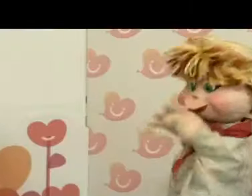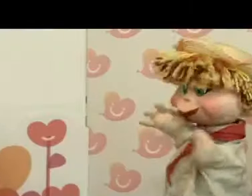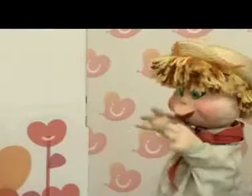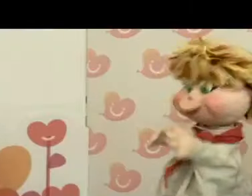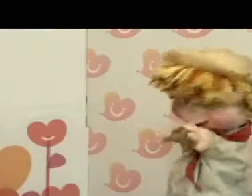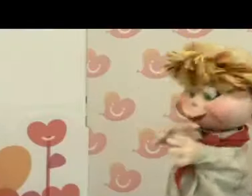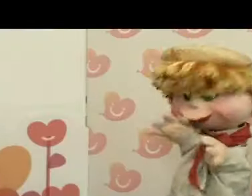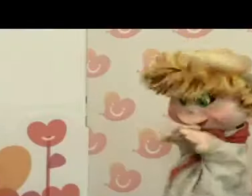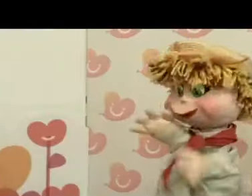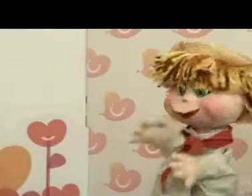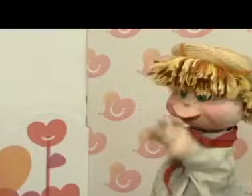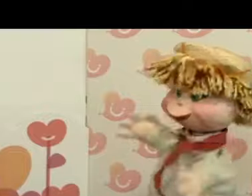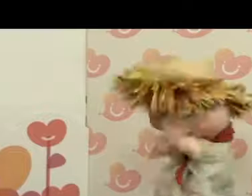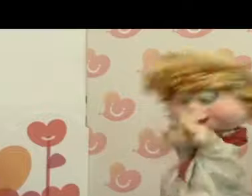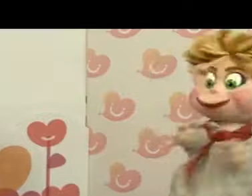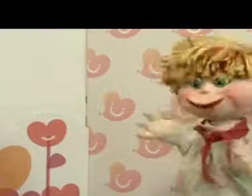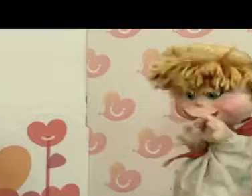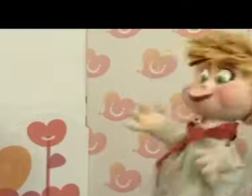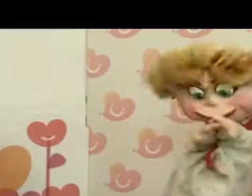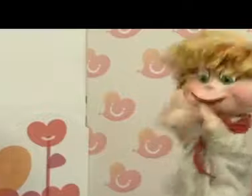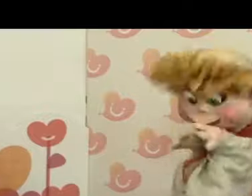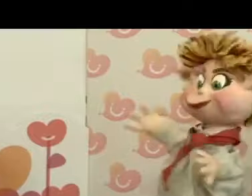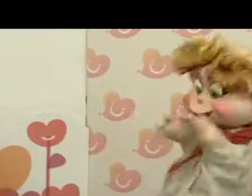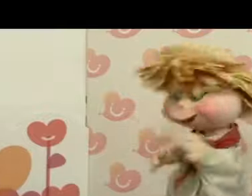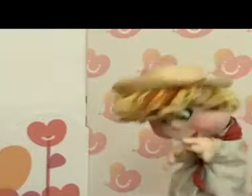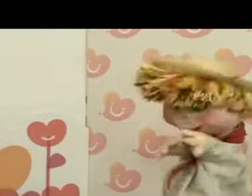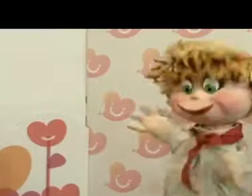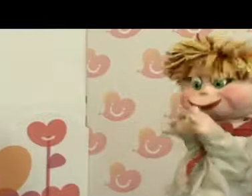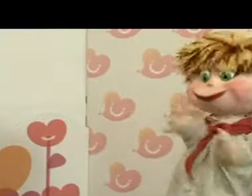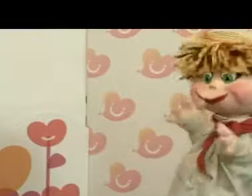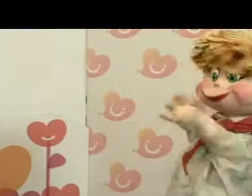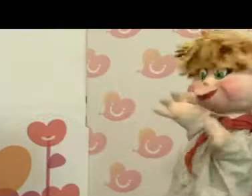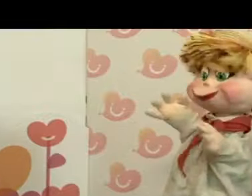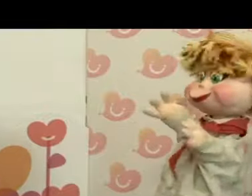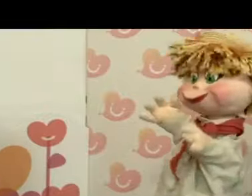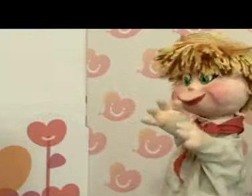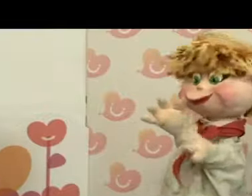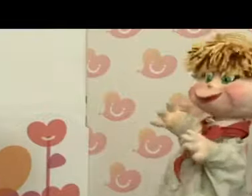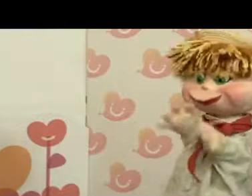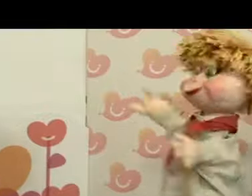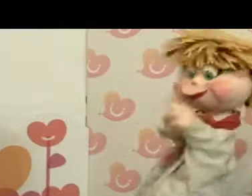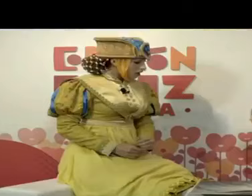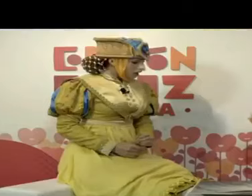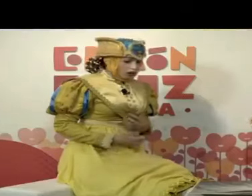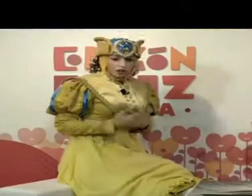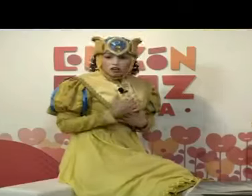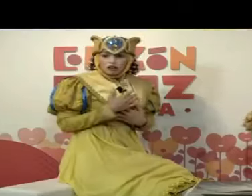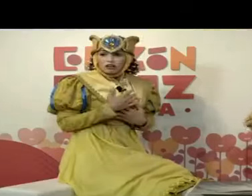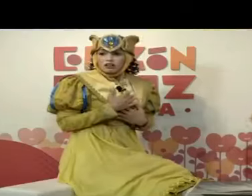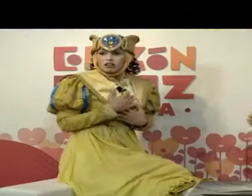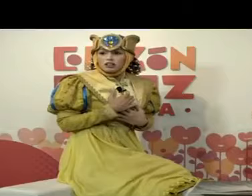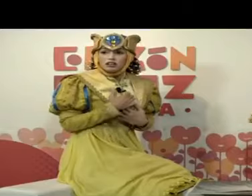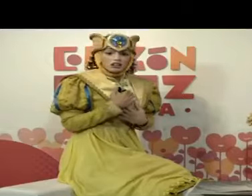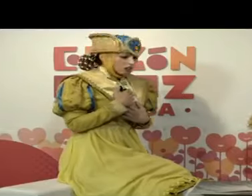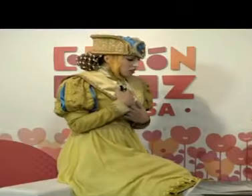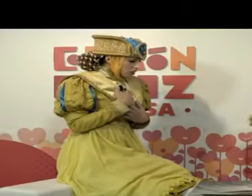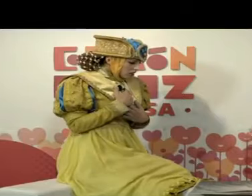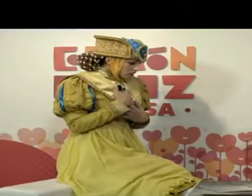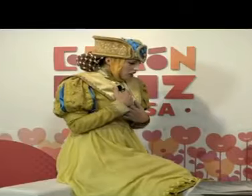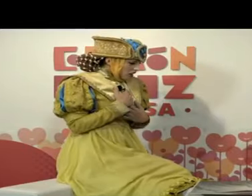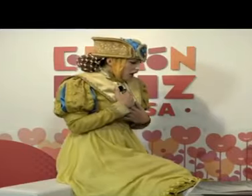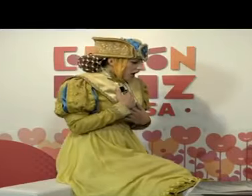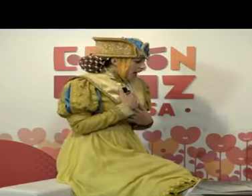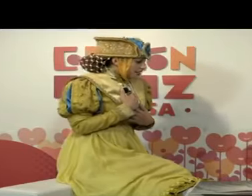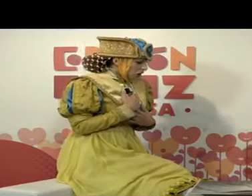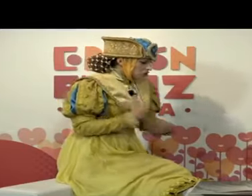Pues, para decirle la verdad, no, y estoy muy